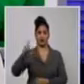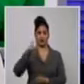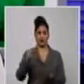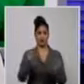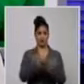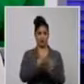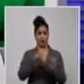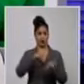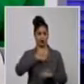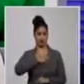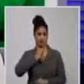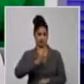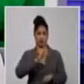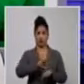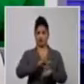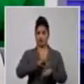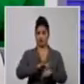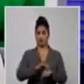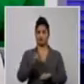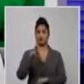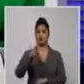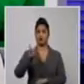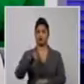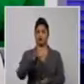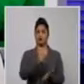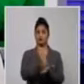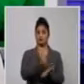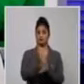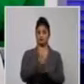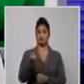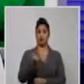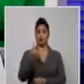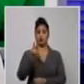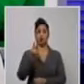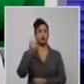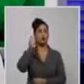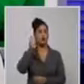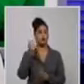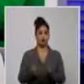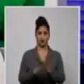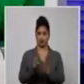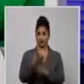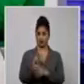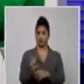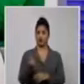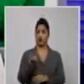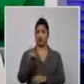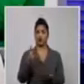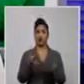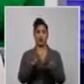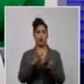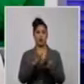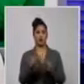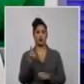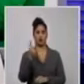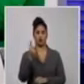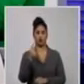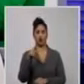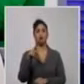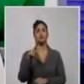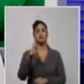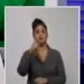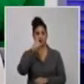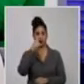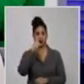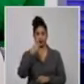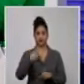29 de Camagüey, municipio, 1 de Florida, al igual que 1 de Guaymaro y 1 de Nuevitas. Los 5 casos que